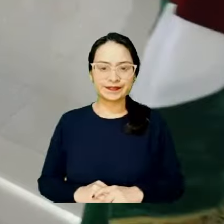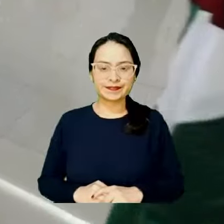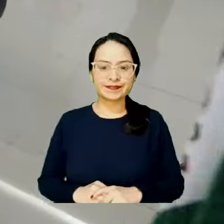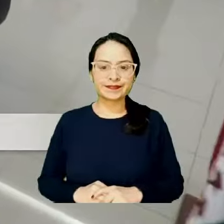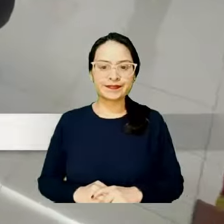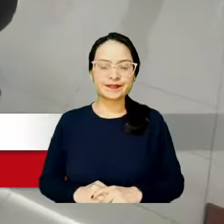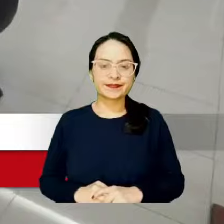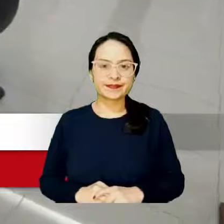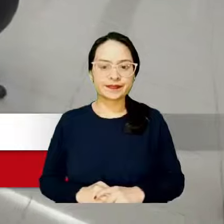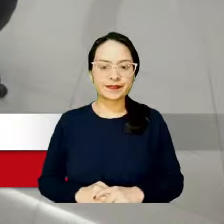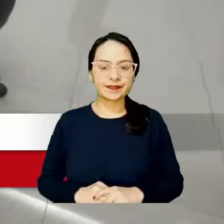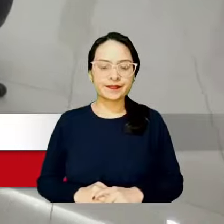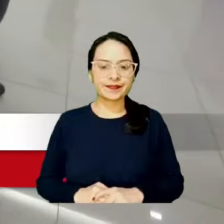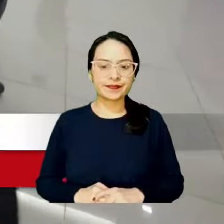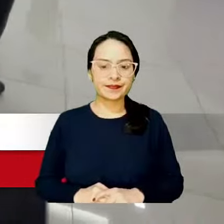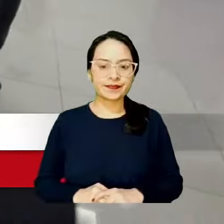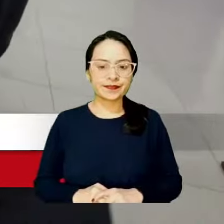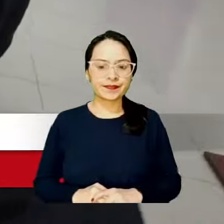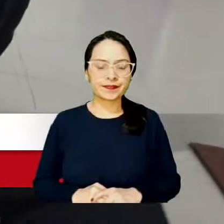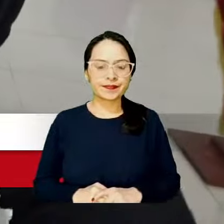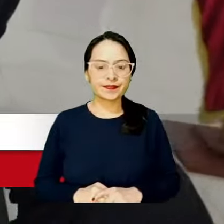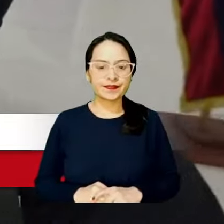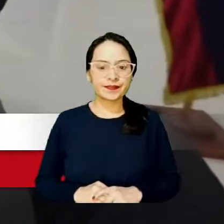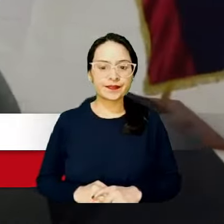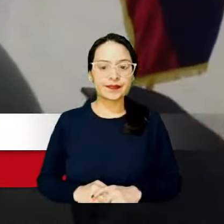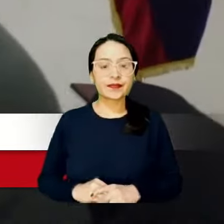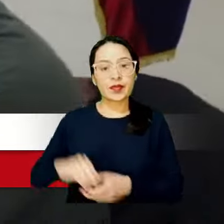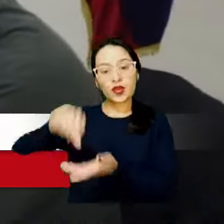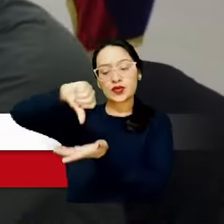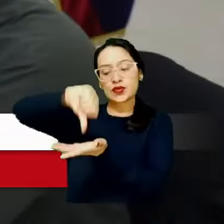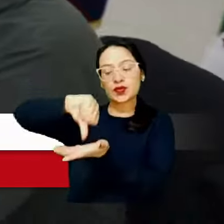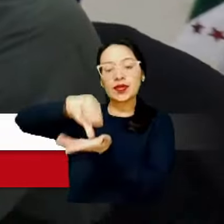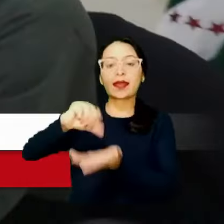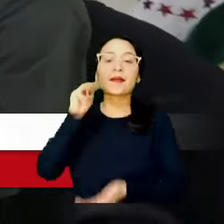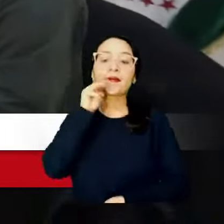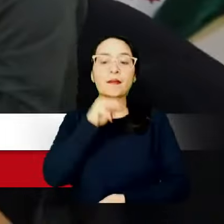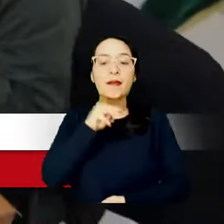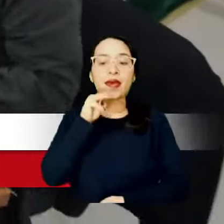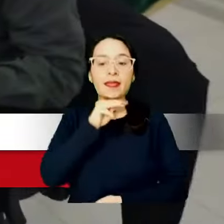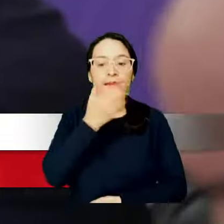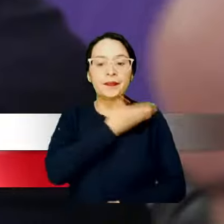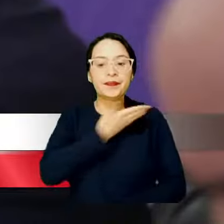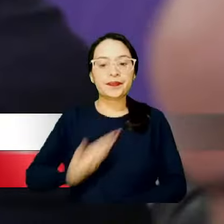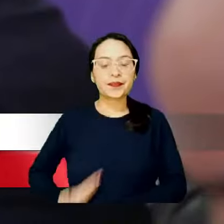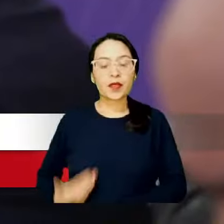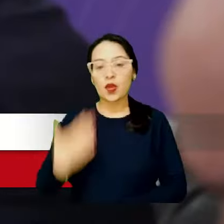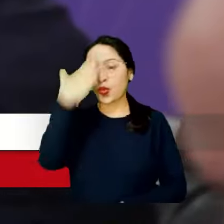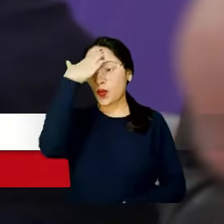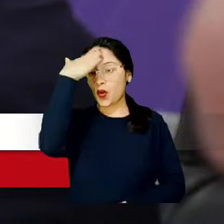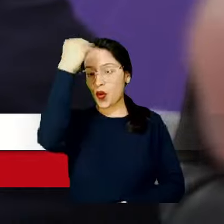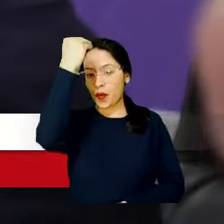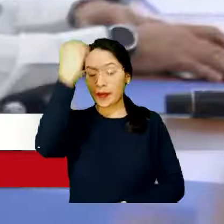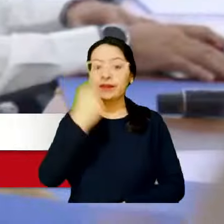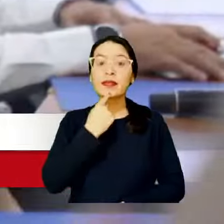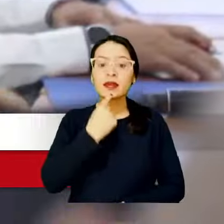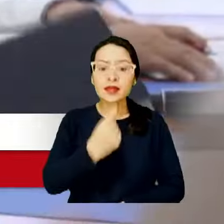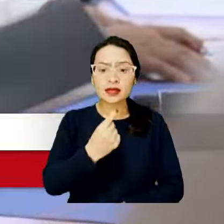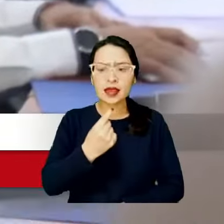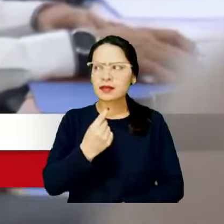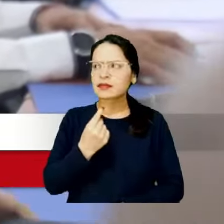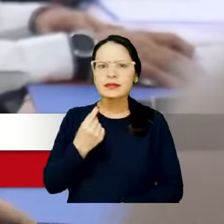En su visita a Manta, el presidente Noboa señaló que en los últimos días se han registrado muchos hechos violentos de